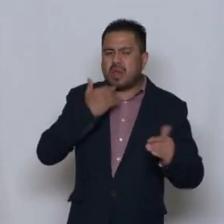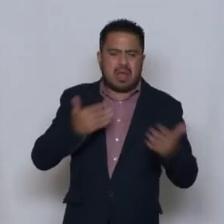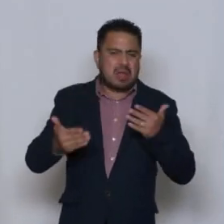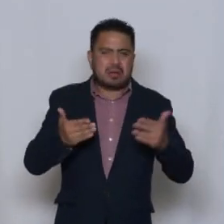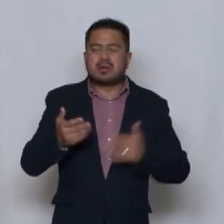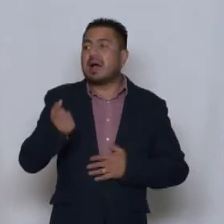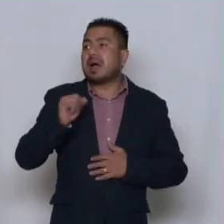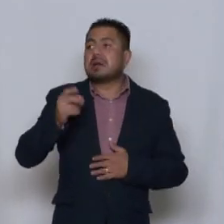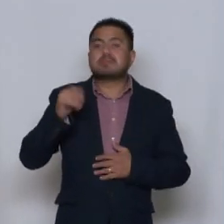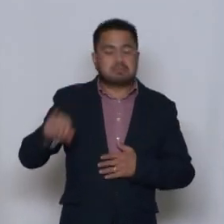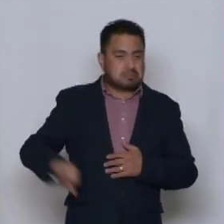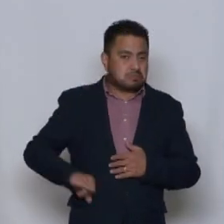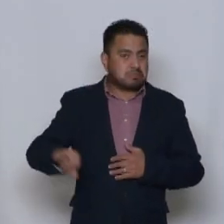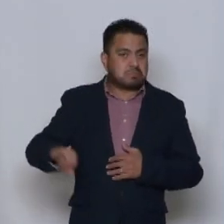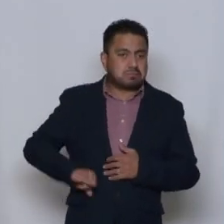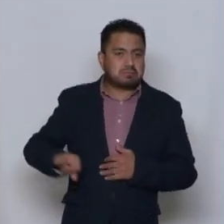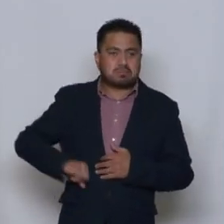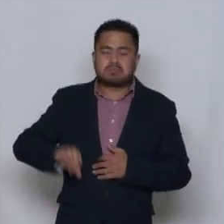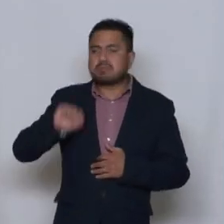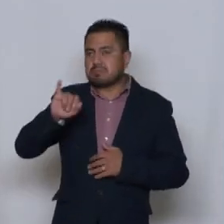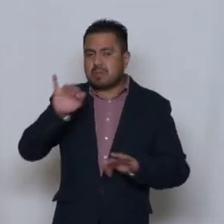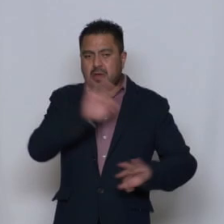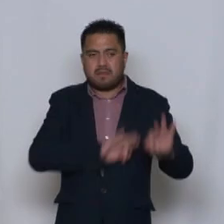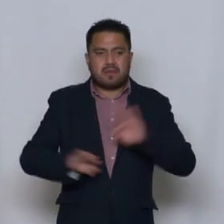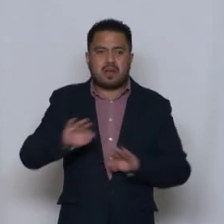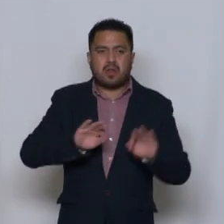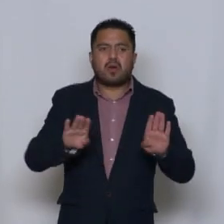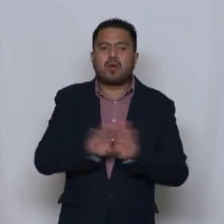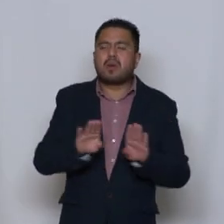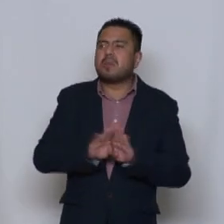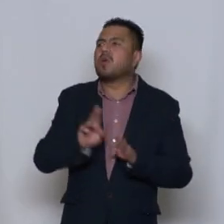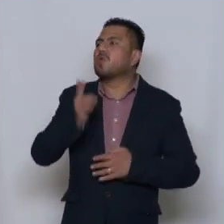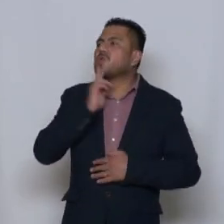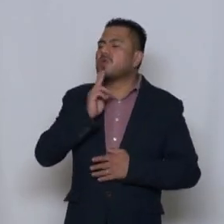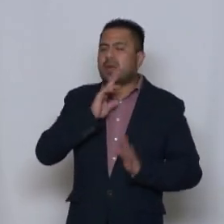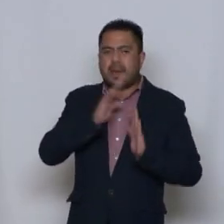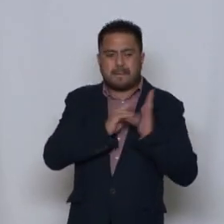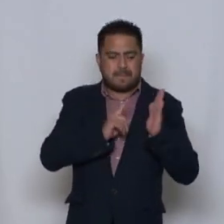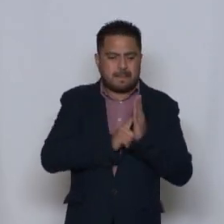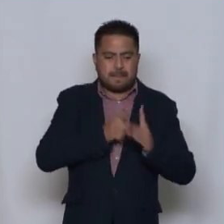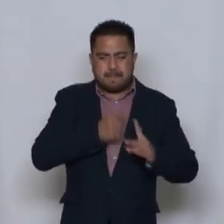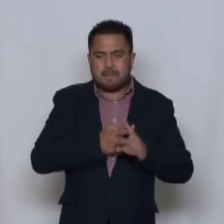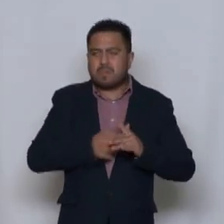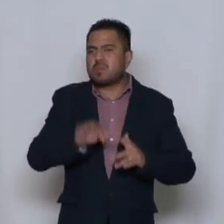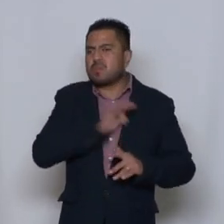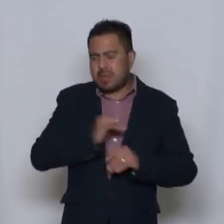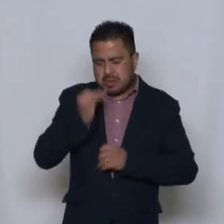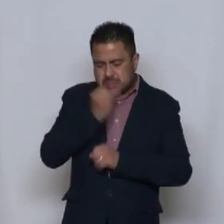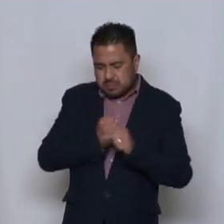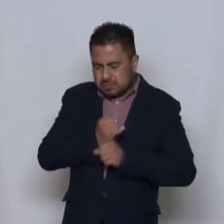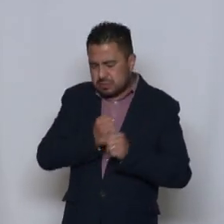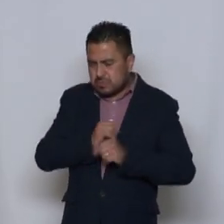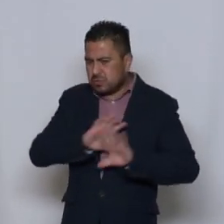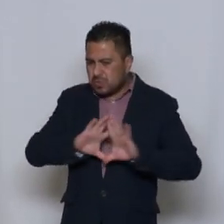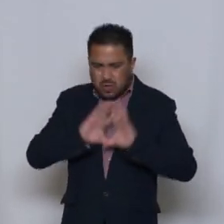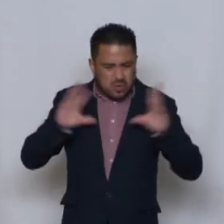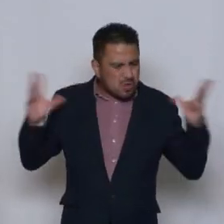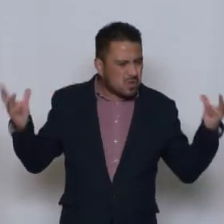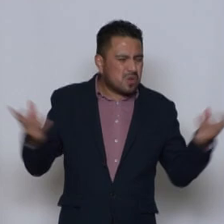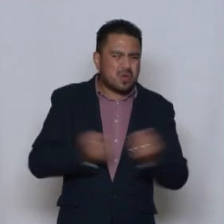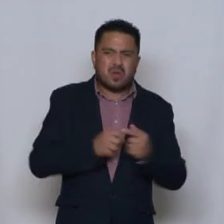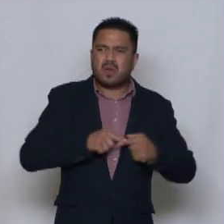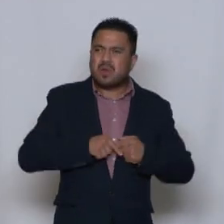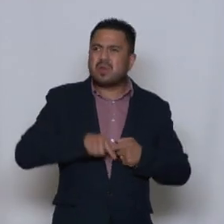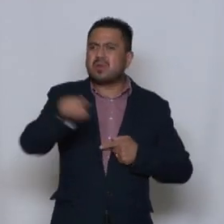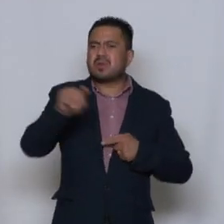Así es, y muy interesante desde el ramo de la física, cómo también utilizando métodos matemáticos pueden analizar todos estos desplazamientos de